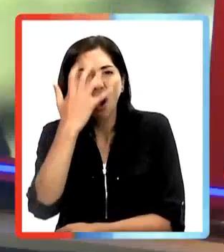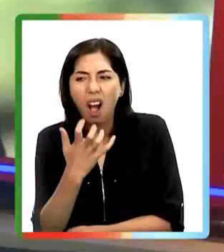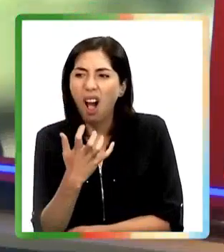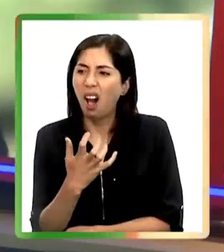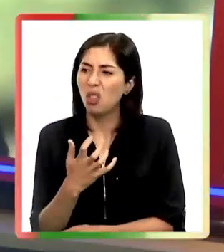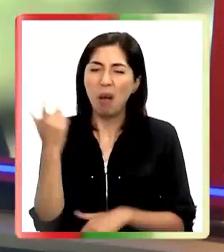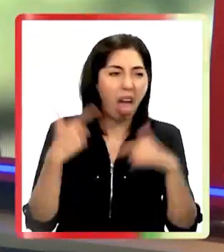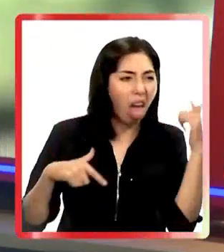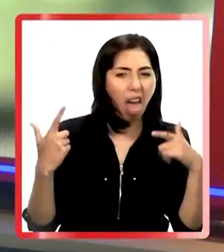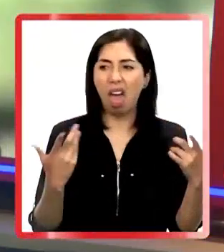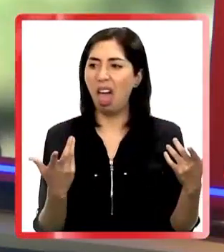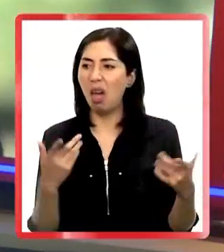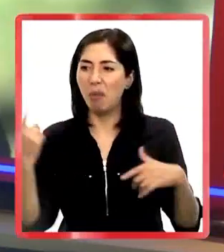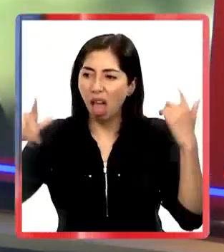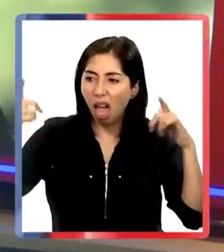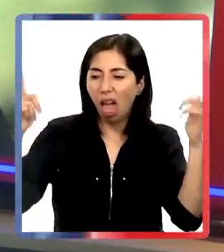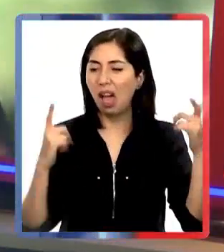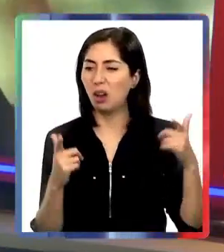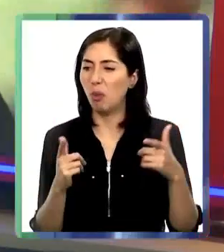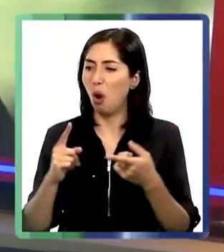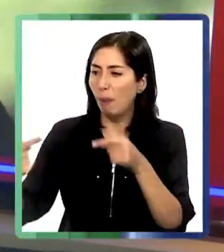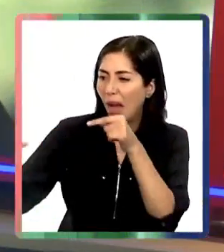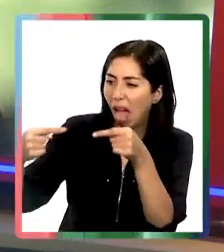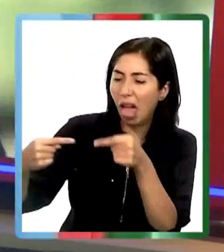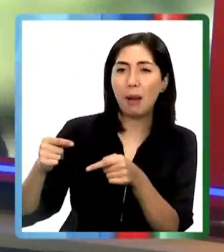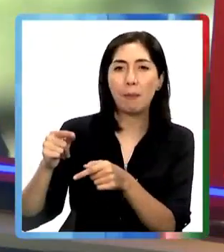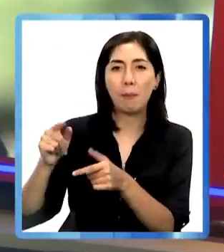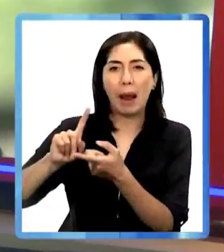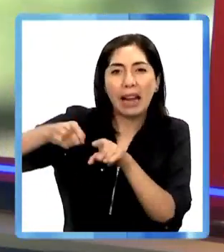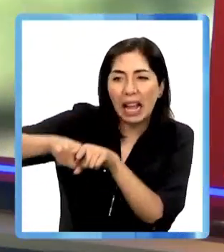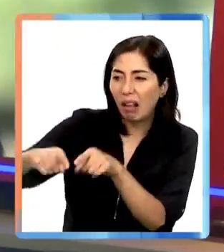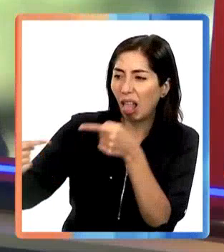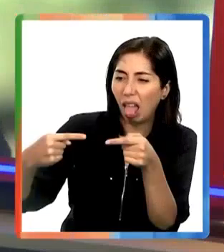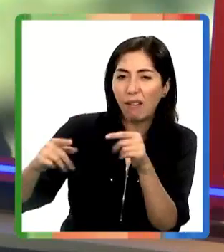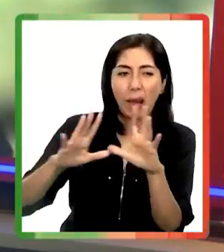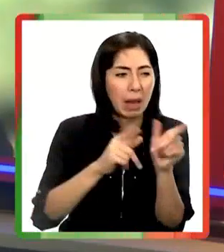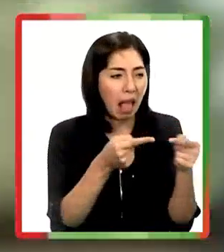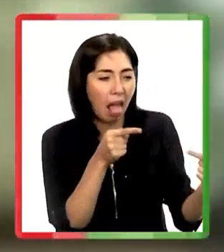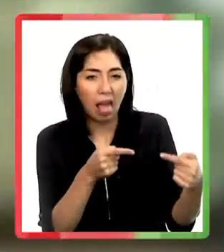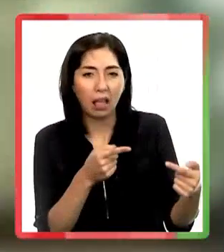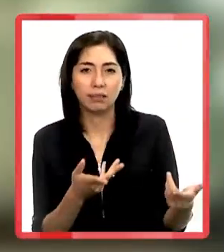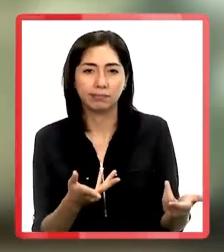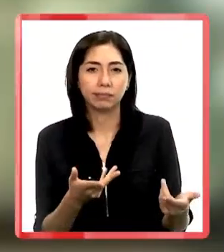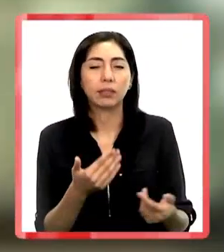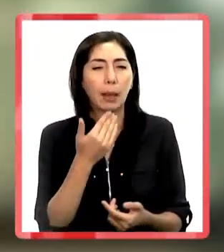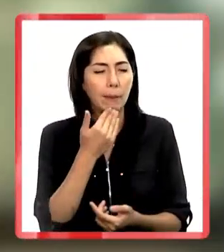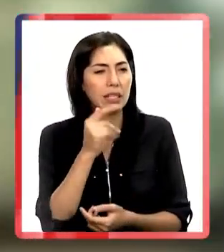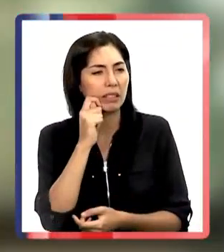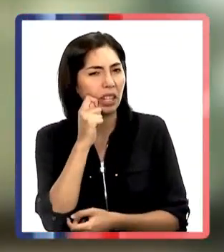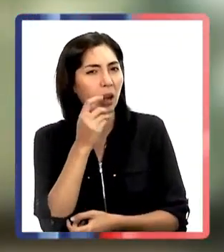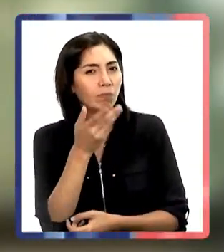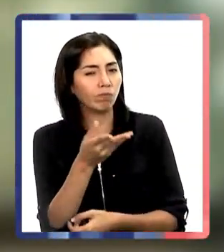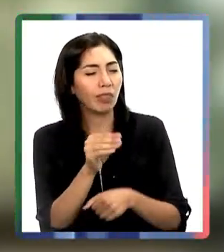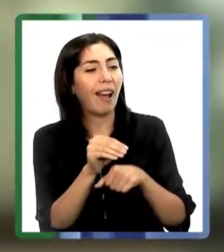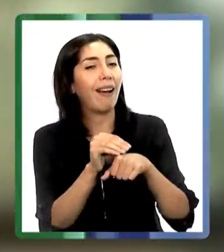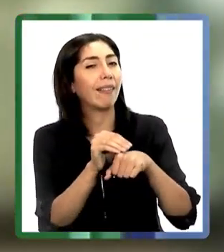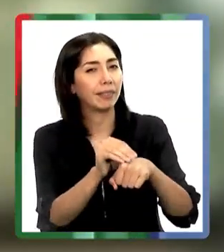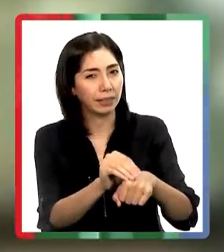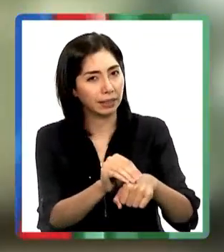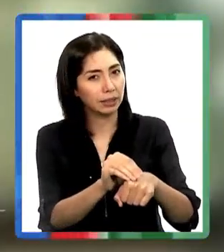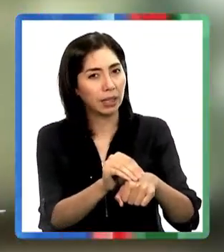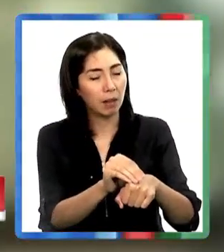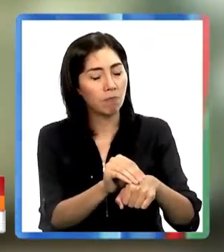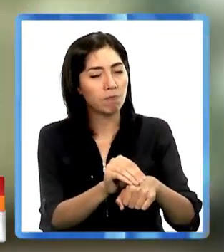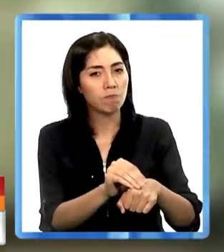mal genio, irritables en la casa, con la familia, con la pareja, eso ya es un llamado, es una alerta que puede